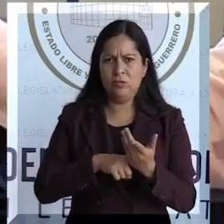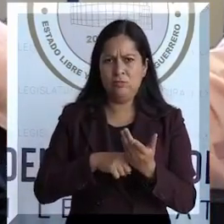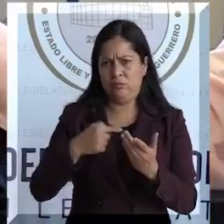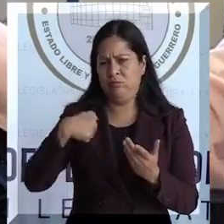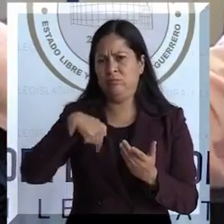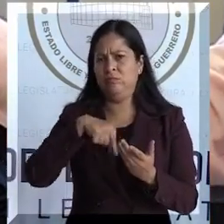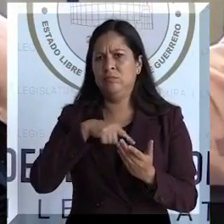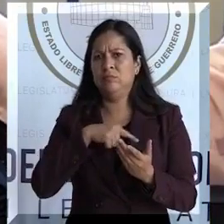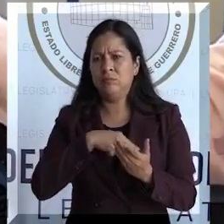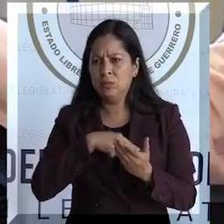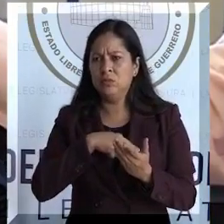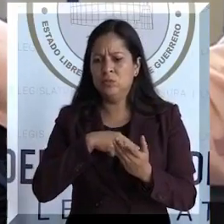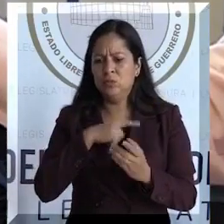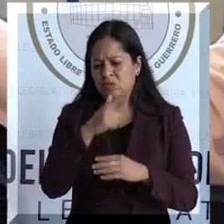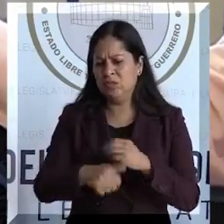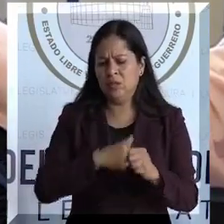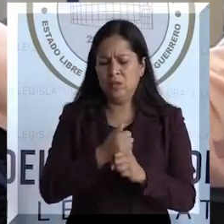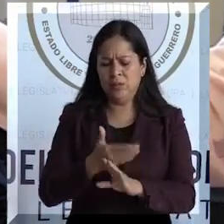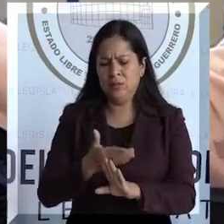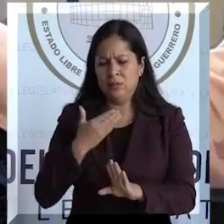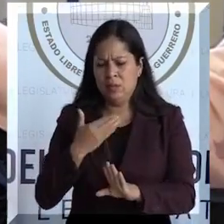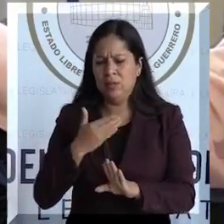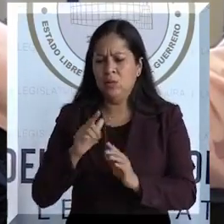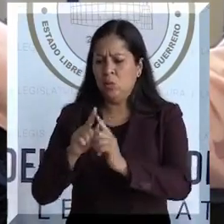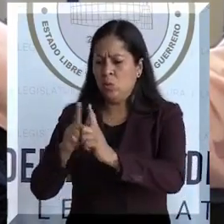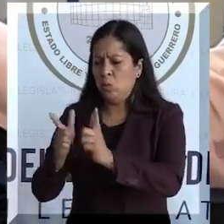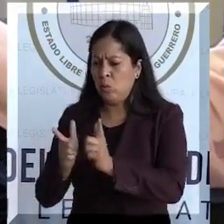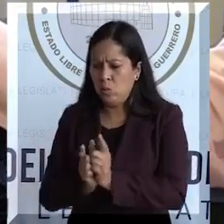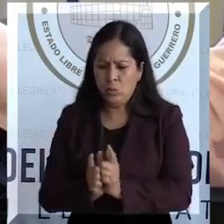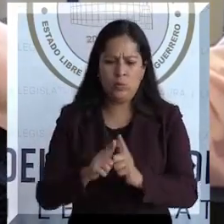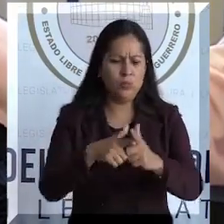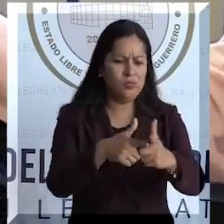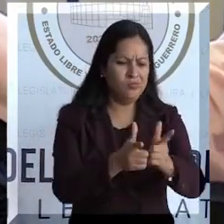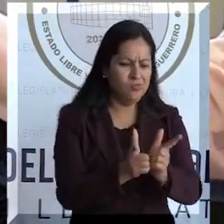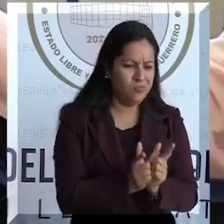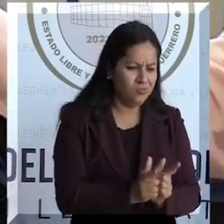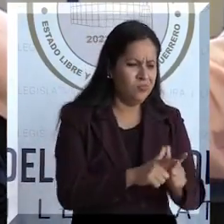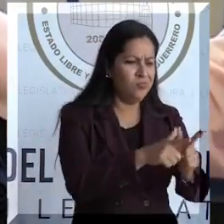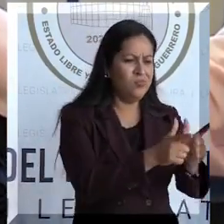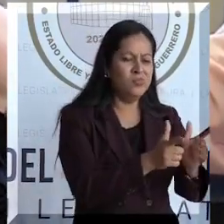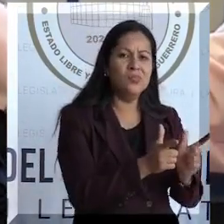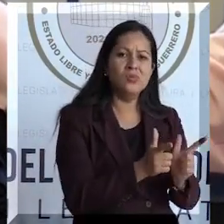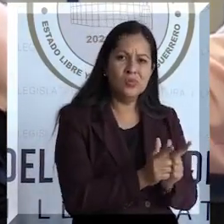reunido desde el año pasado, nos reunimos con grupos, con clubes de migrantes.